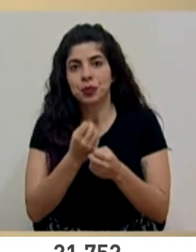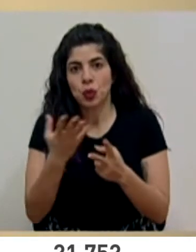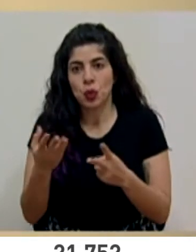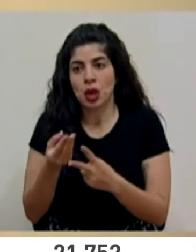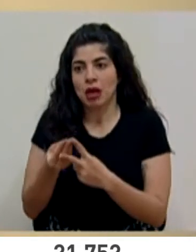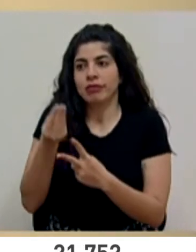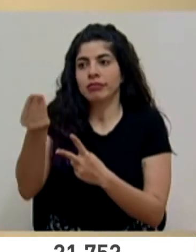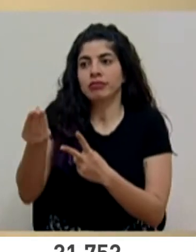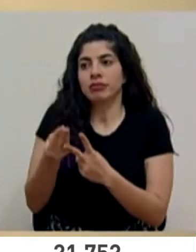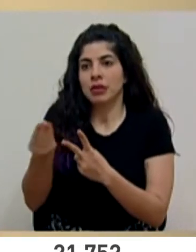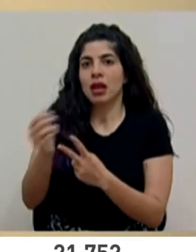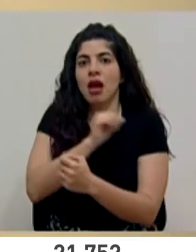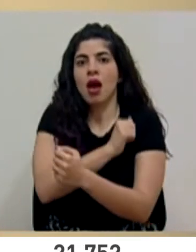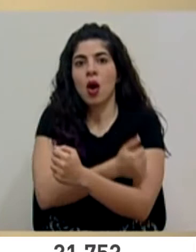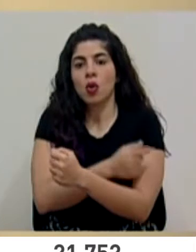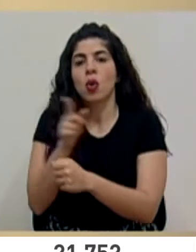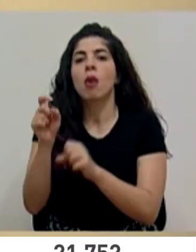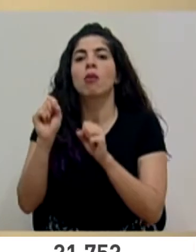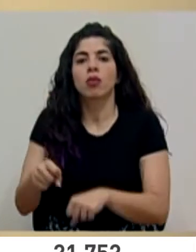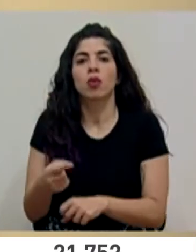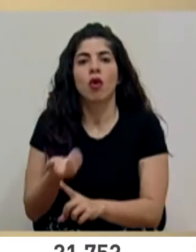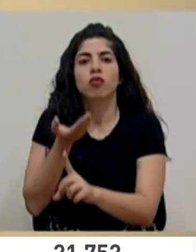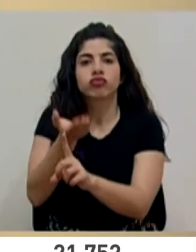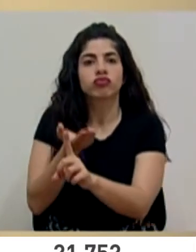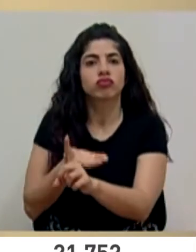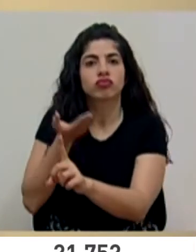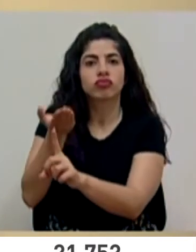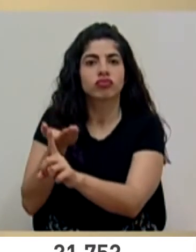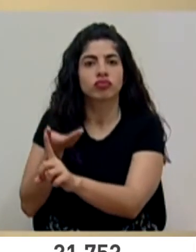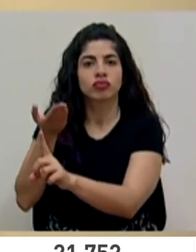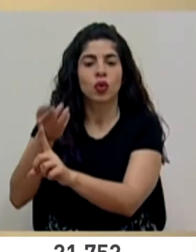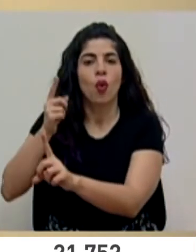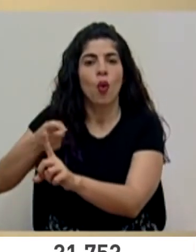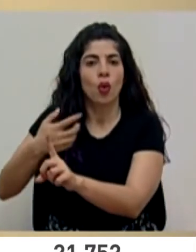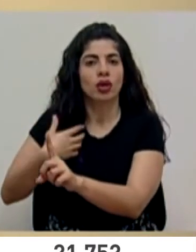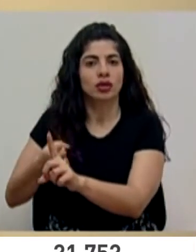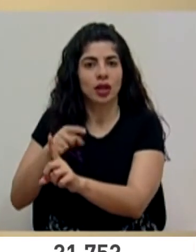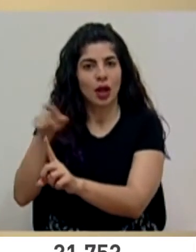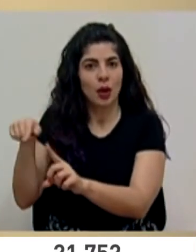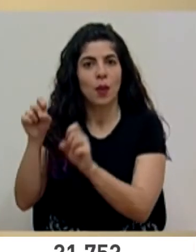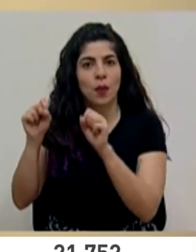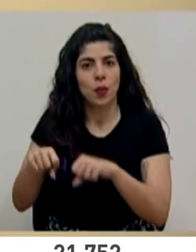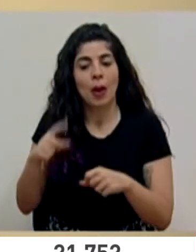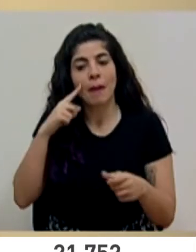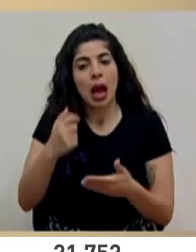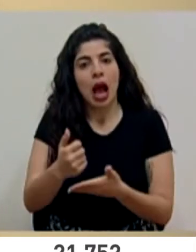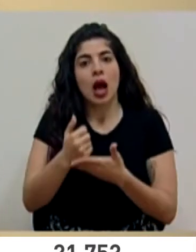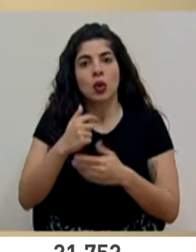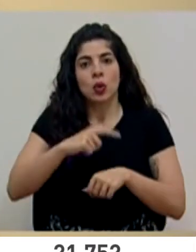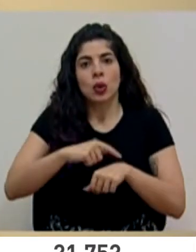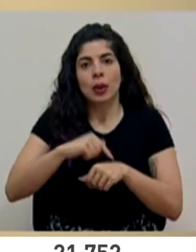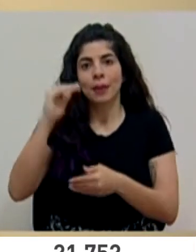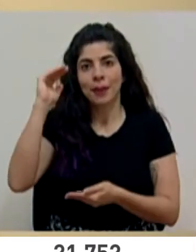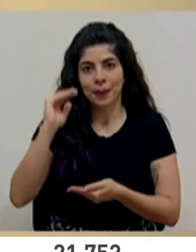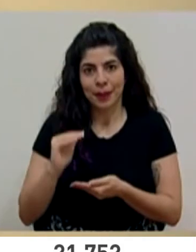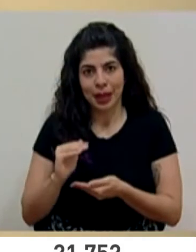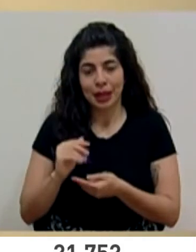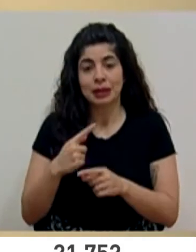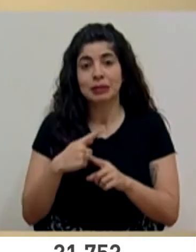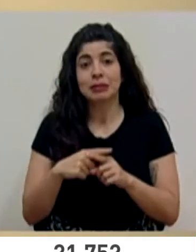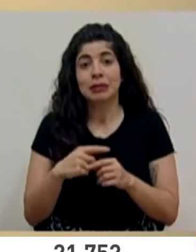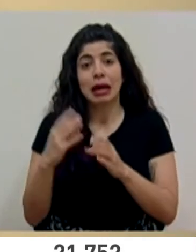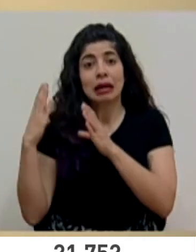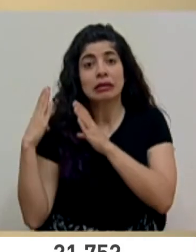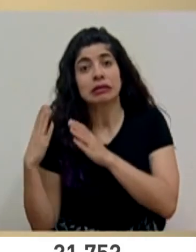para que pudieran emitir directamente órdenes sanitarias. Se invistió de autoridad sanitaria, precisamente para bajar esos tiempos y aliviar un poco la carga